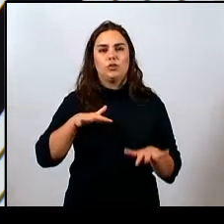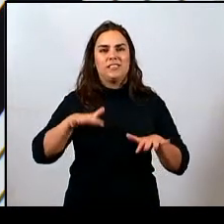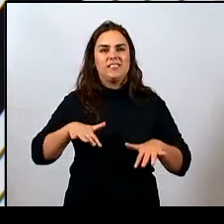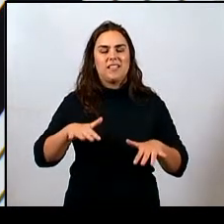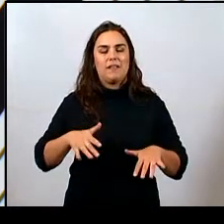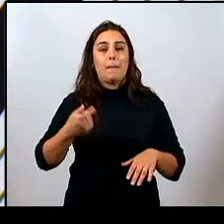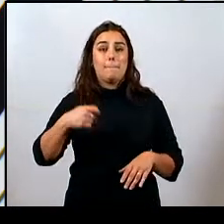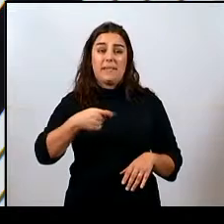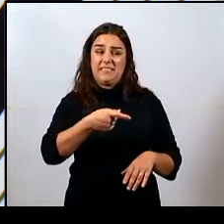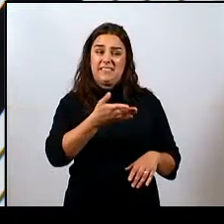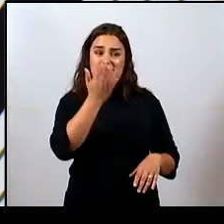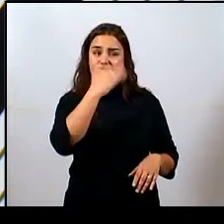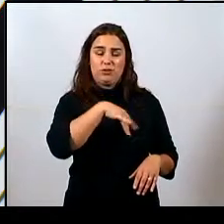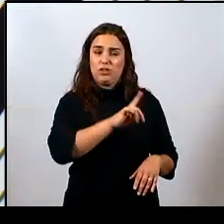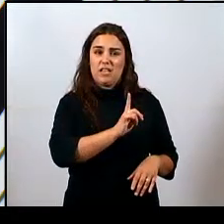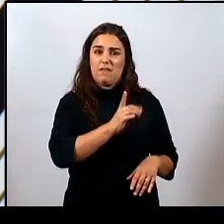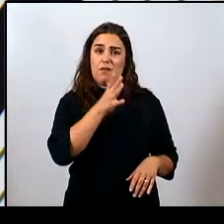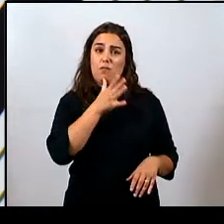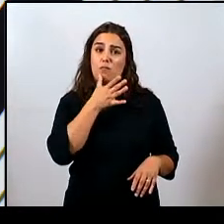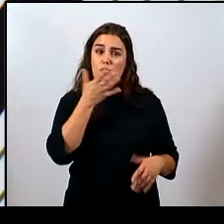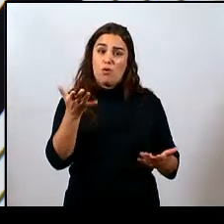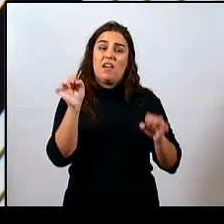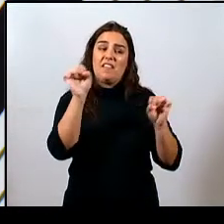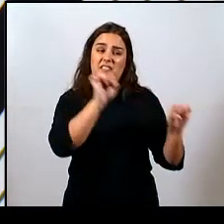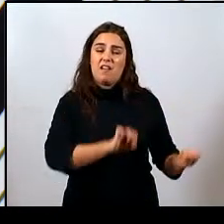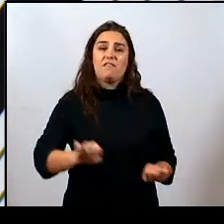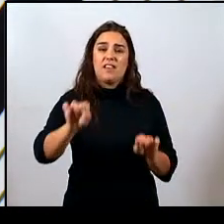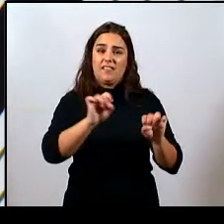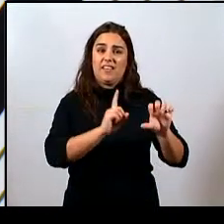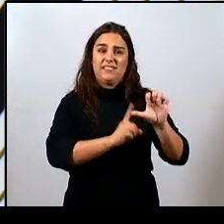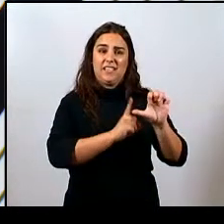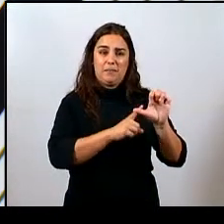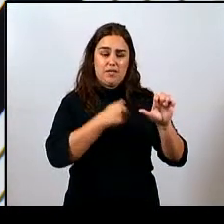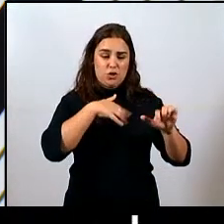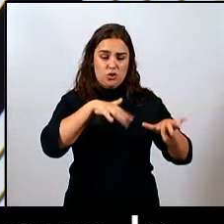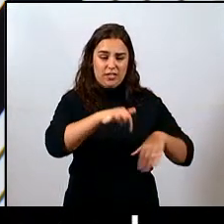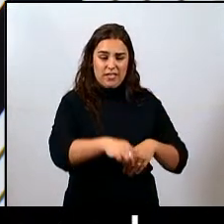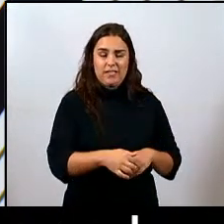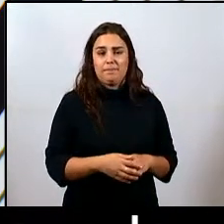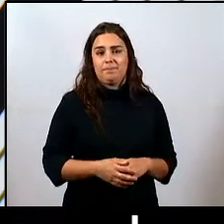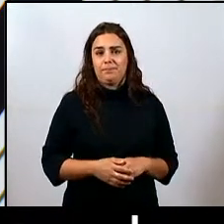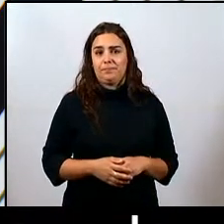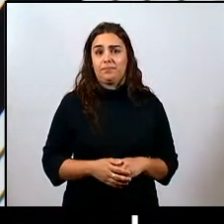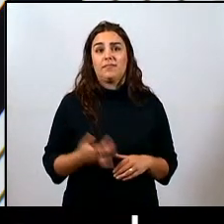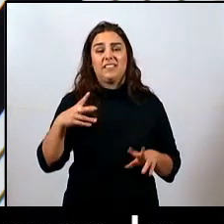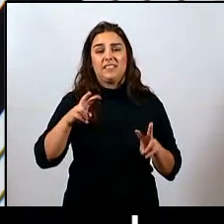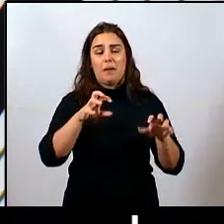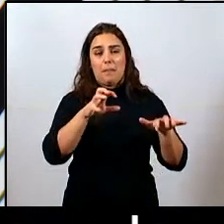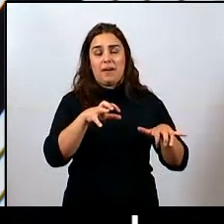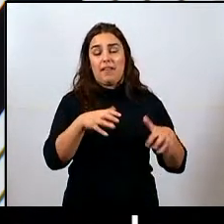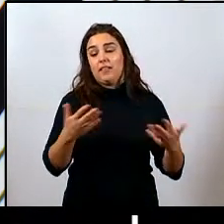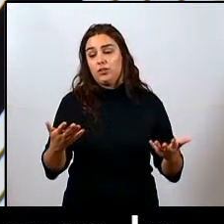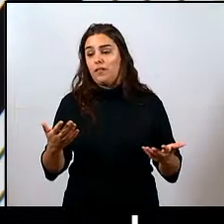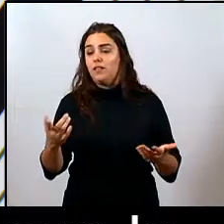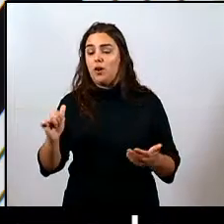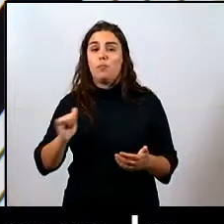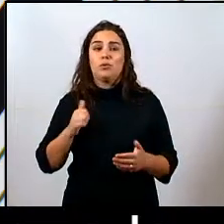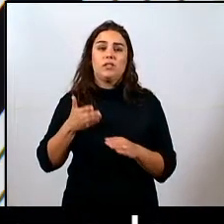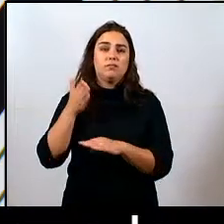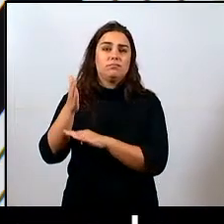se tuvo que perder, precisamente por estar defendiendo lo de los extremeños aquí, con Almaraz. Y tuve la oportunidad de estar en